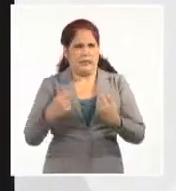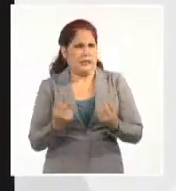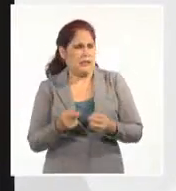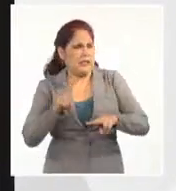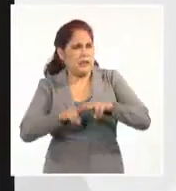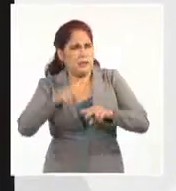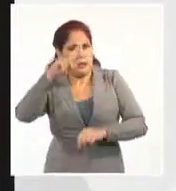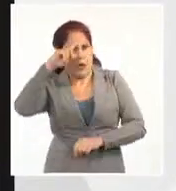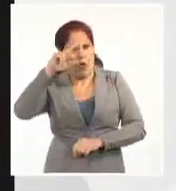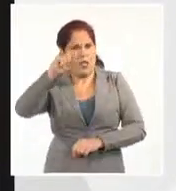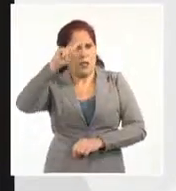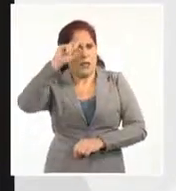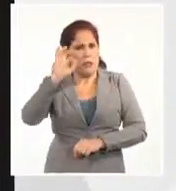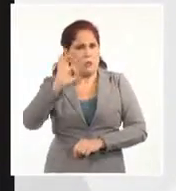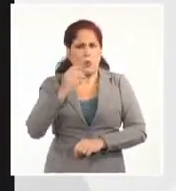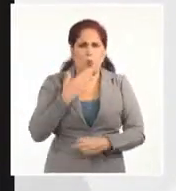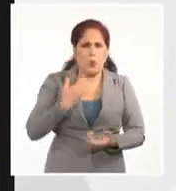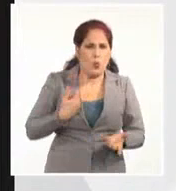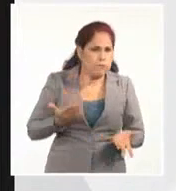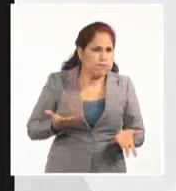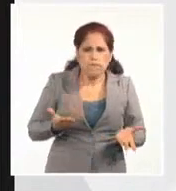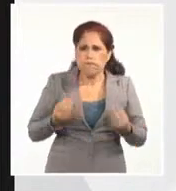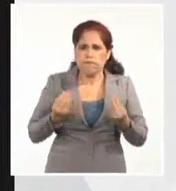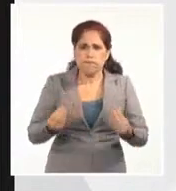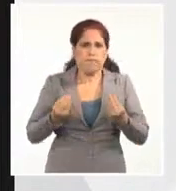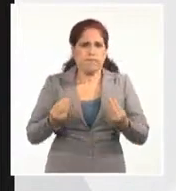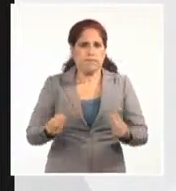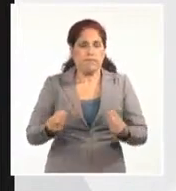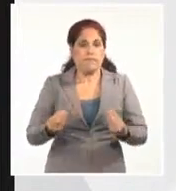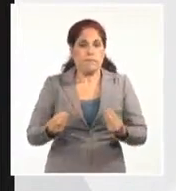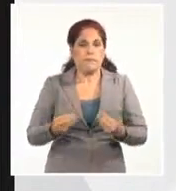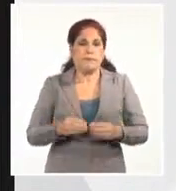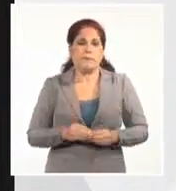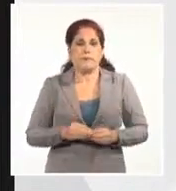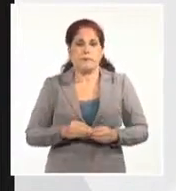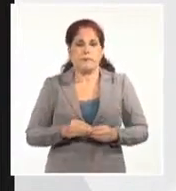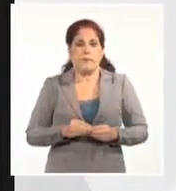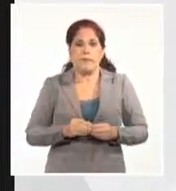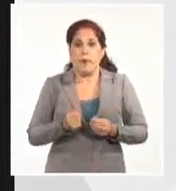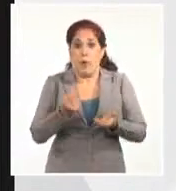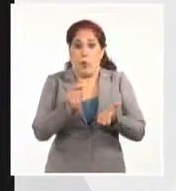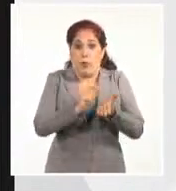solamente habrá más, ¿no? Pero aparte de que hay muchas cuentas